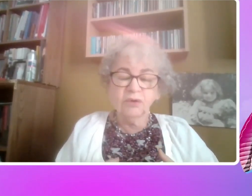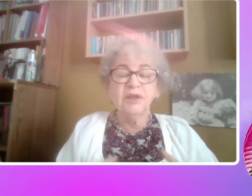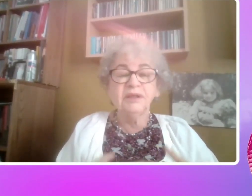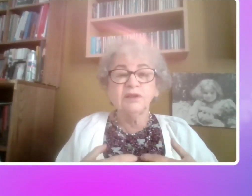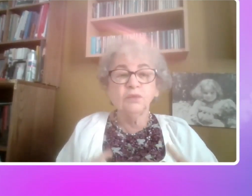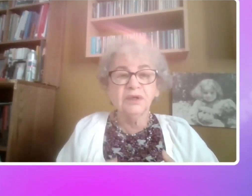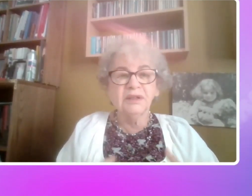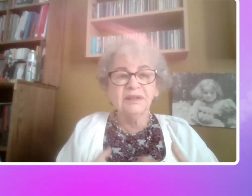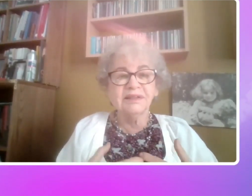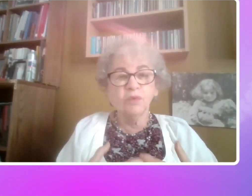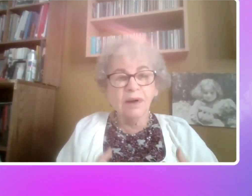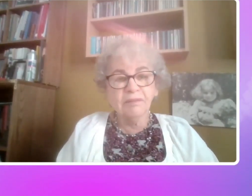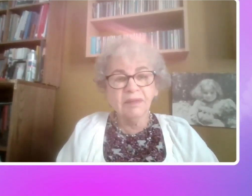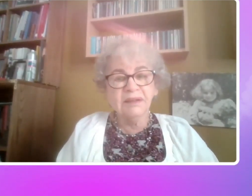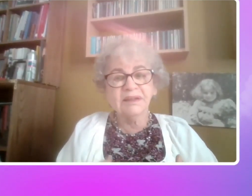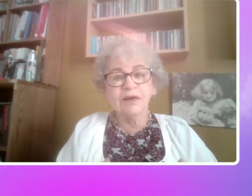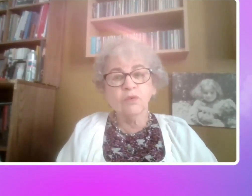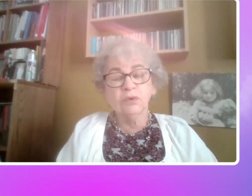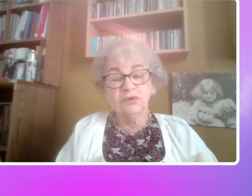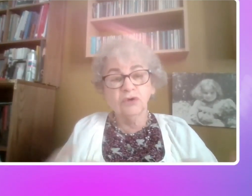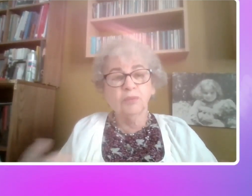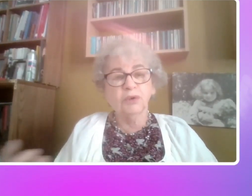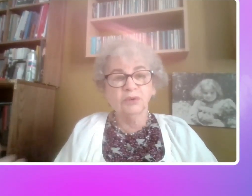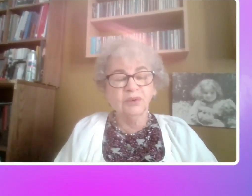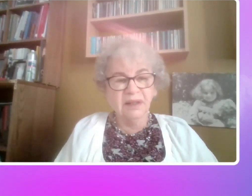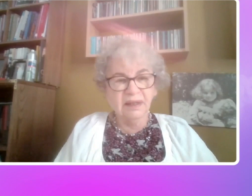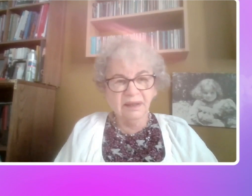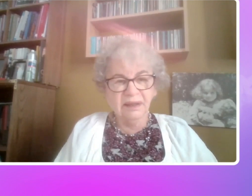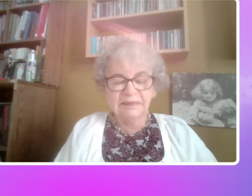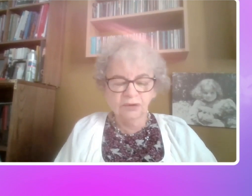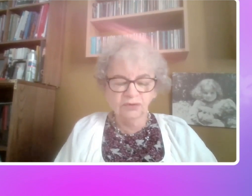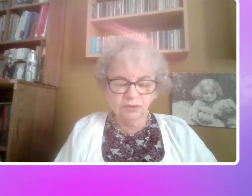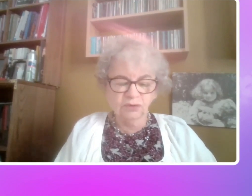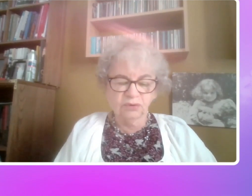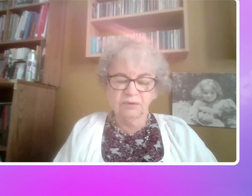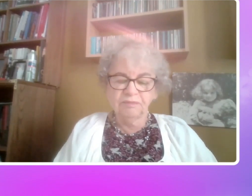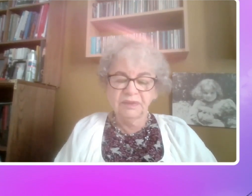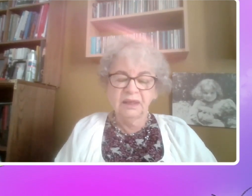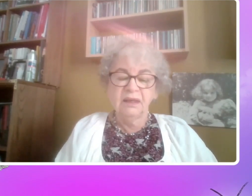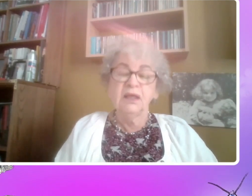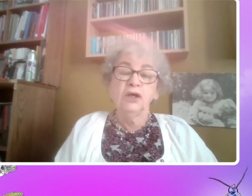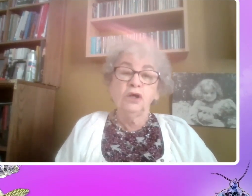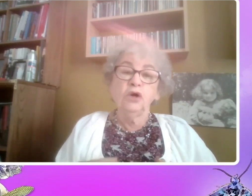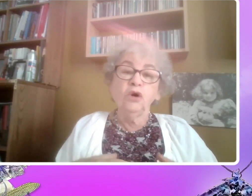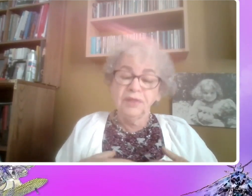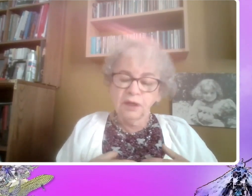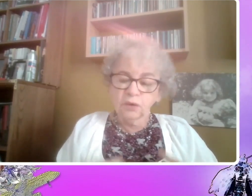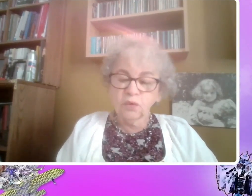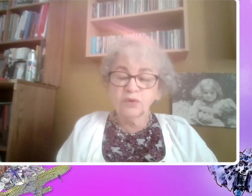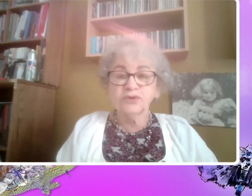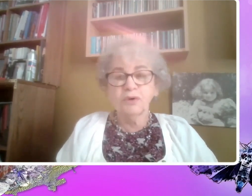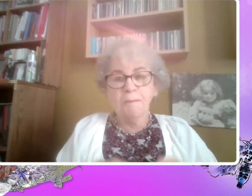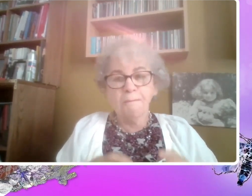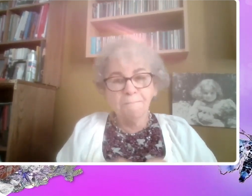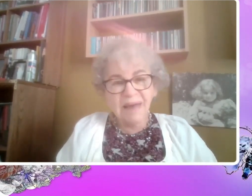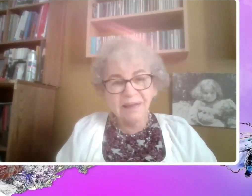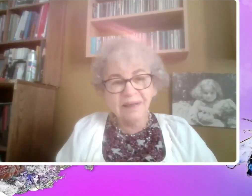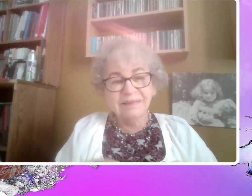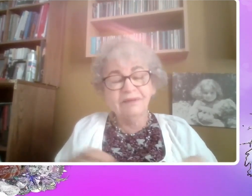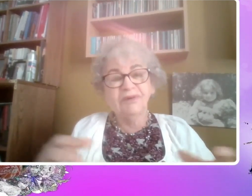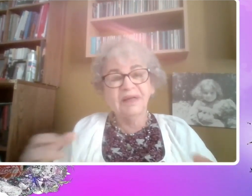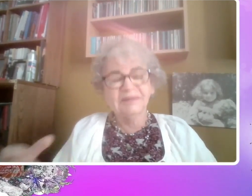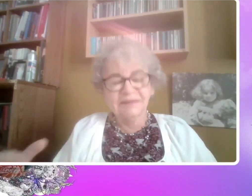marcos jurídicos distribuyen desigualmente recursos y oportunidades entre nosotros. Los